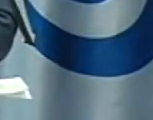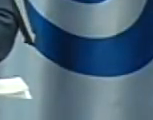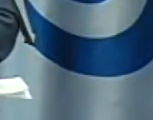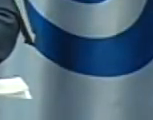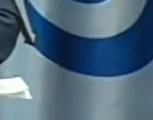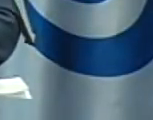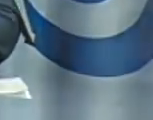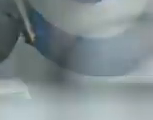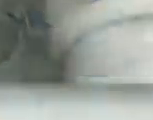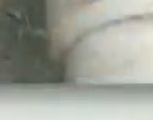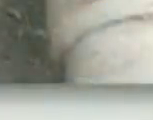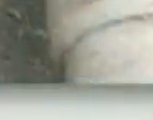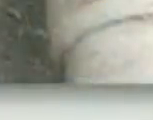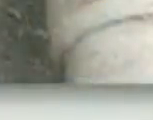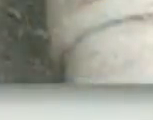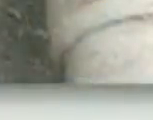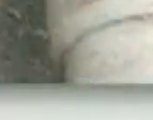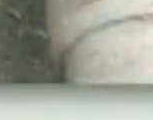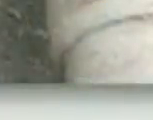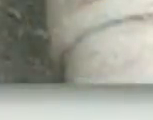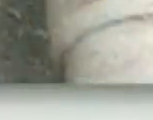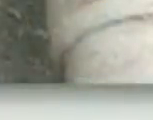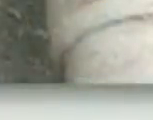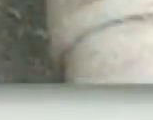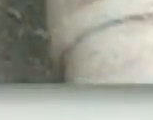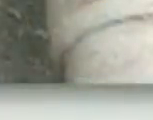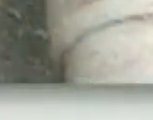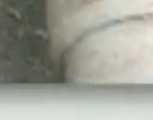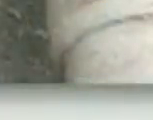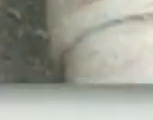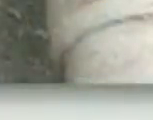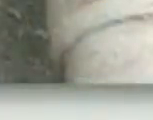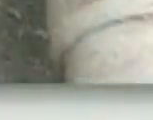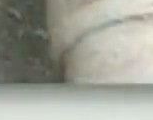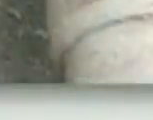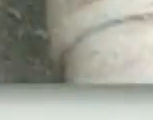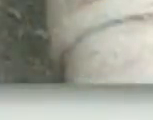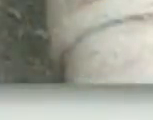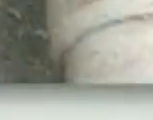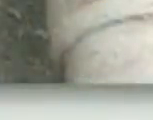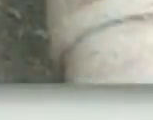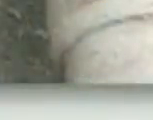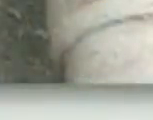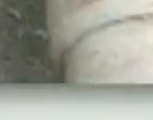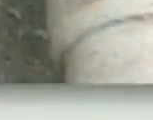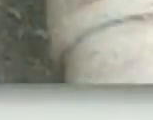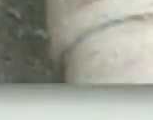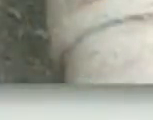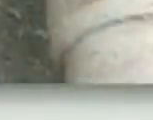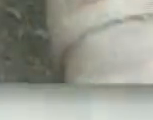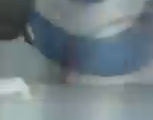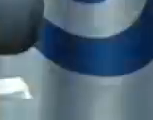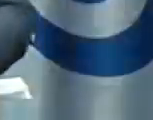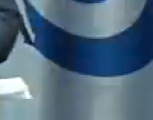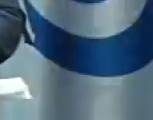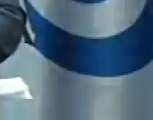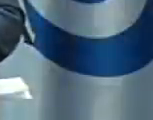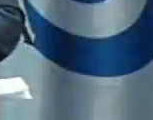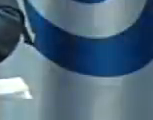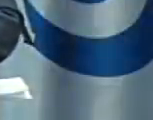es un delito. Por eso lo importante, pues, de todas estas reuniones, de todo este trabajo que estamos haciendo, y